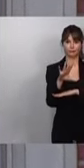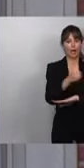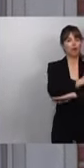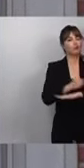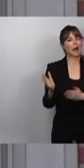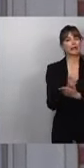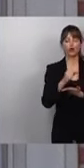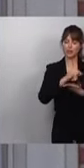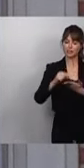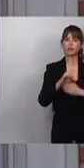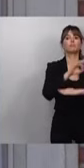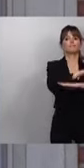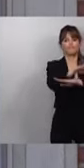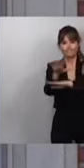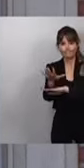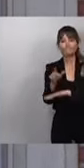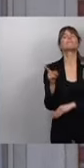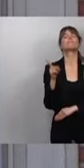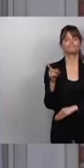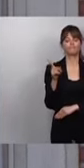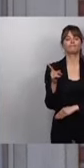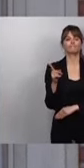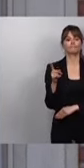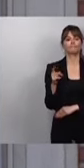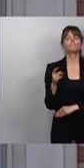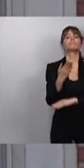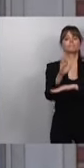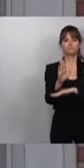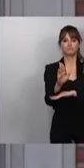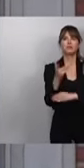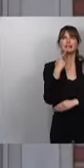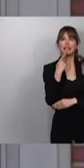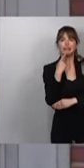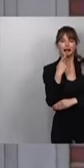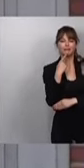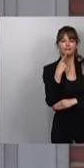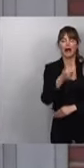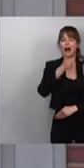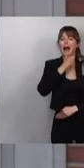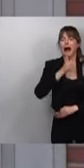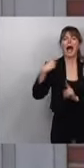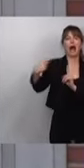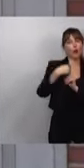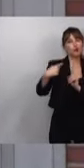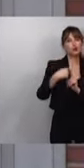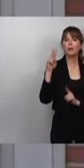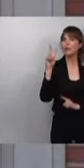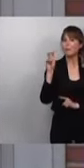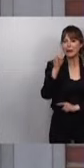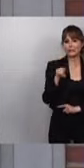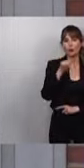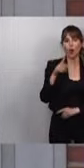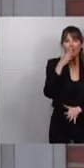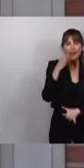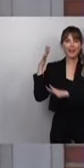fondo a él no le mueve nada más que el interés de permanecer en las instituciones en acabar con nuestros derechos y libertades fundamentales y por supuesto